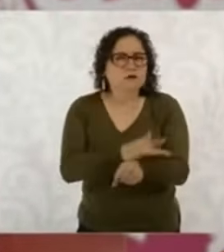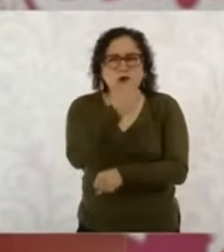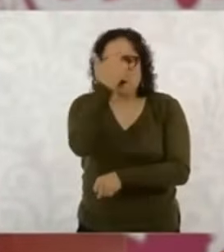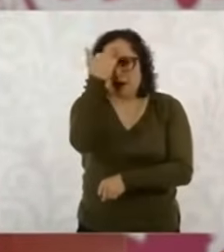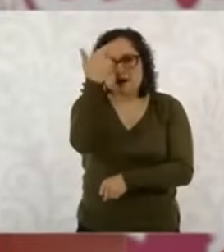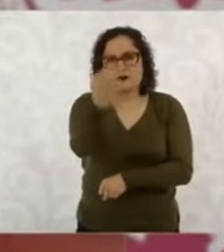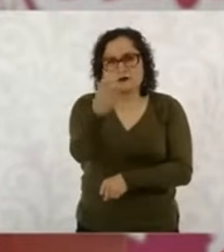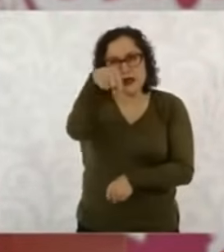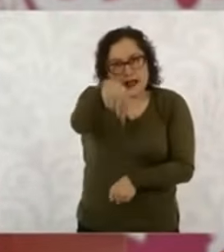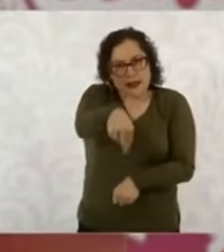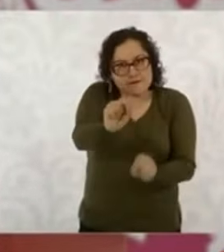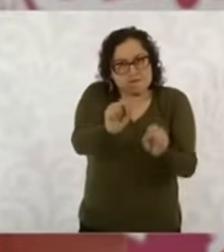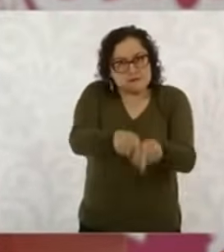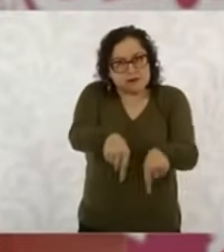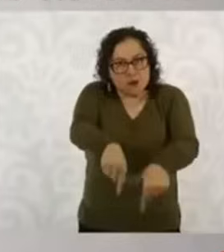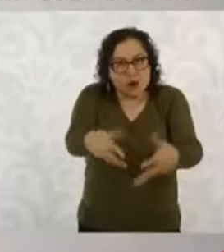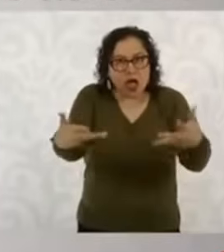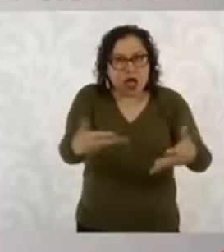producción nacional.